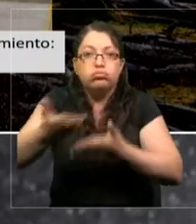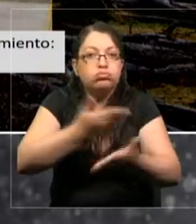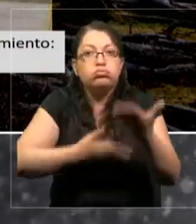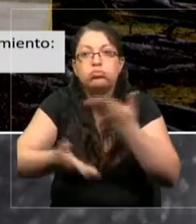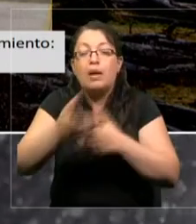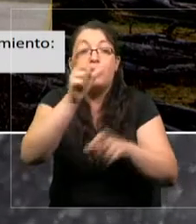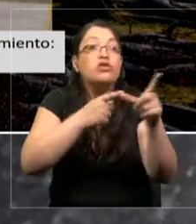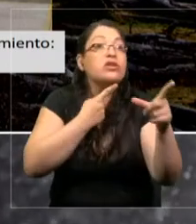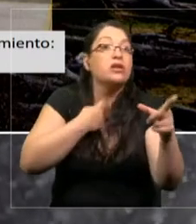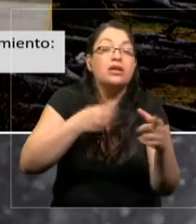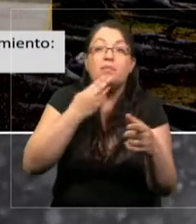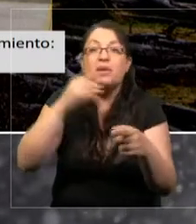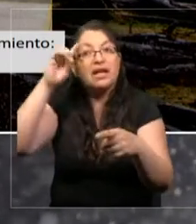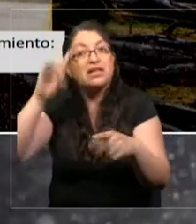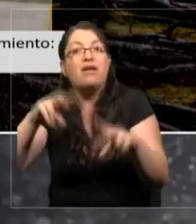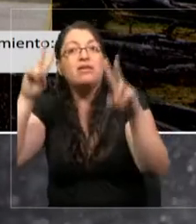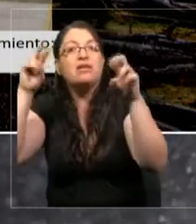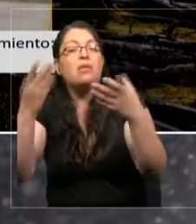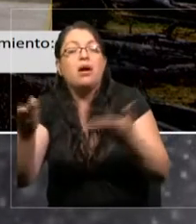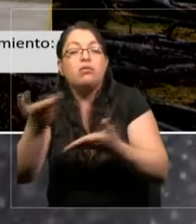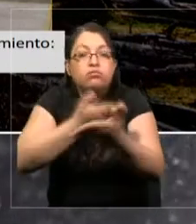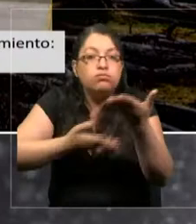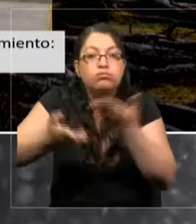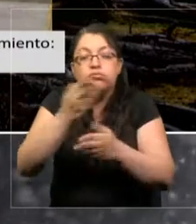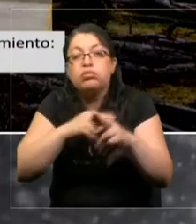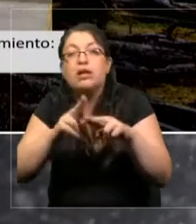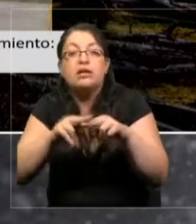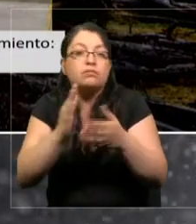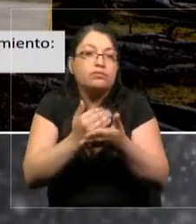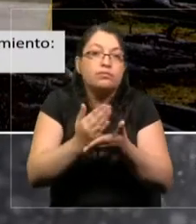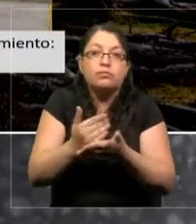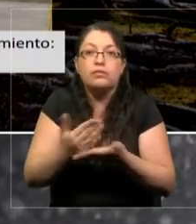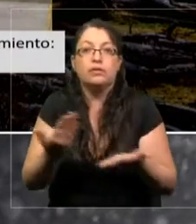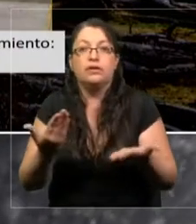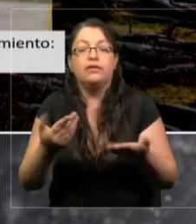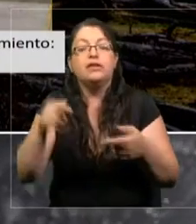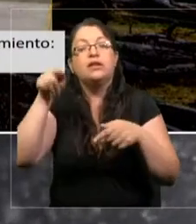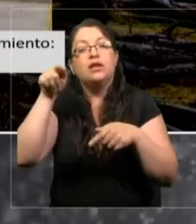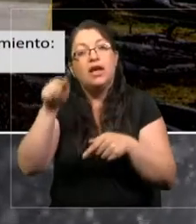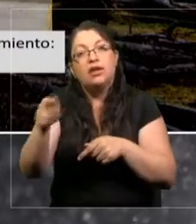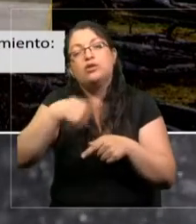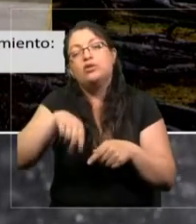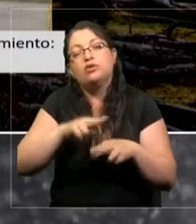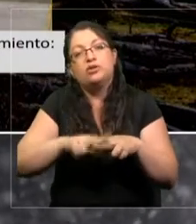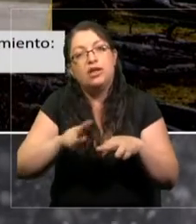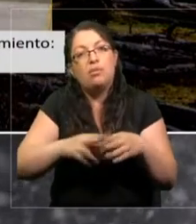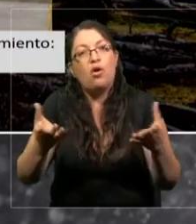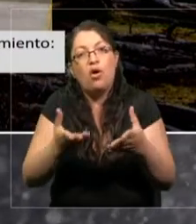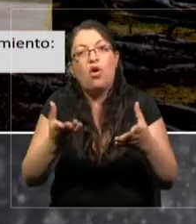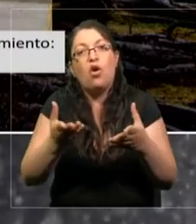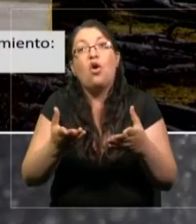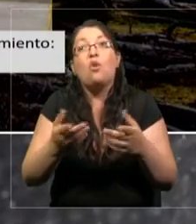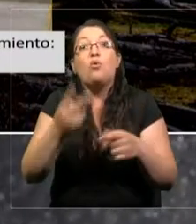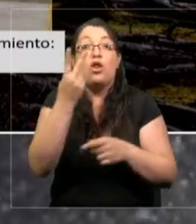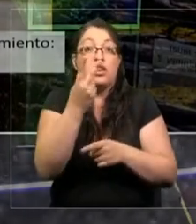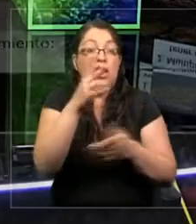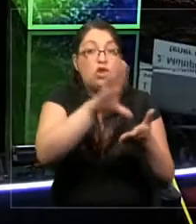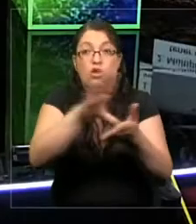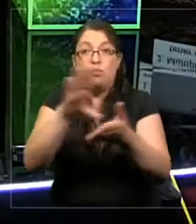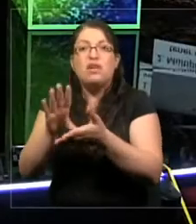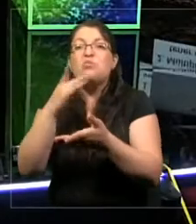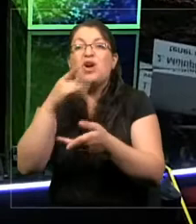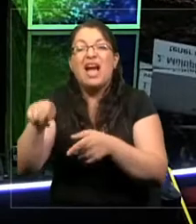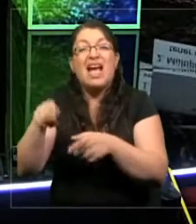para tener una visión y construir un plan esto lo hemos tenido que hacer escala binacional porque estos bichos